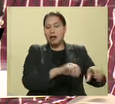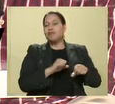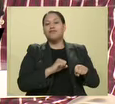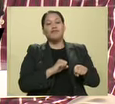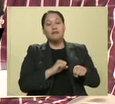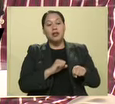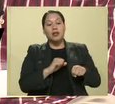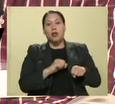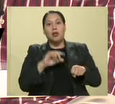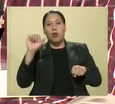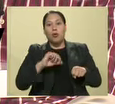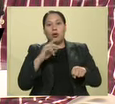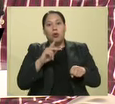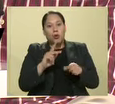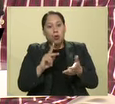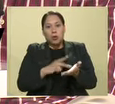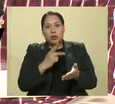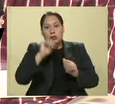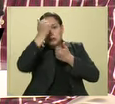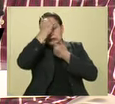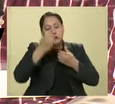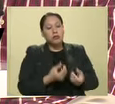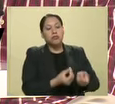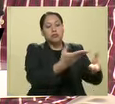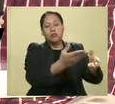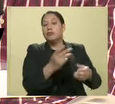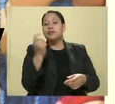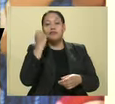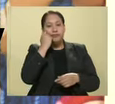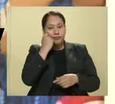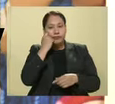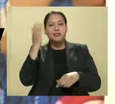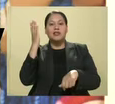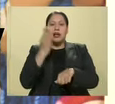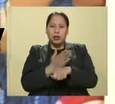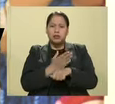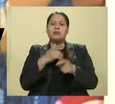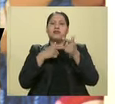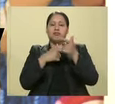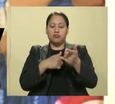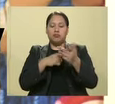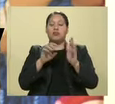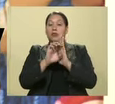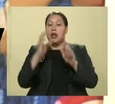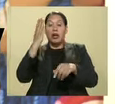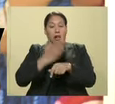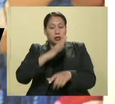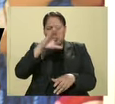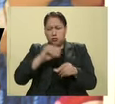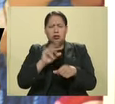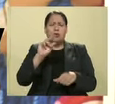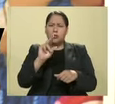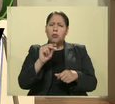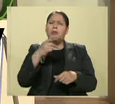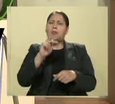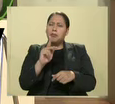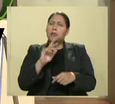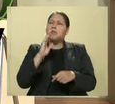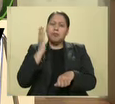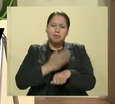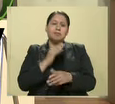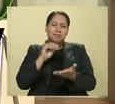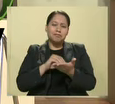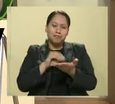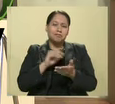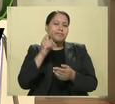lo devuelves espontáneamente, se te impone una tercera parte de la sanción que te corresponda, porque hay que ver en qué circunstancias se dieron. También